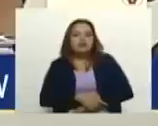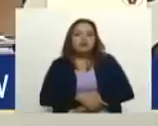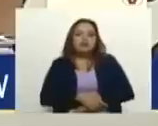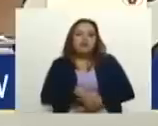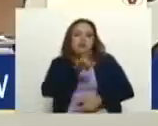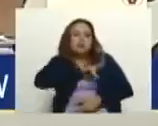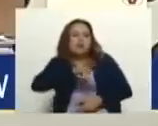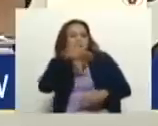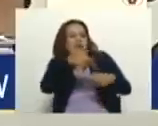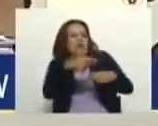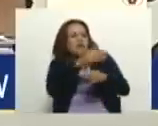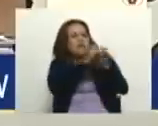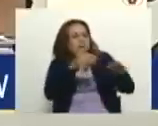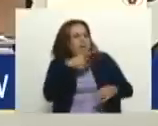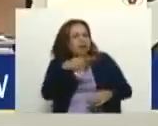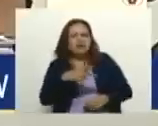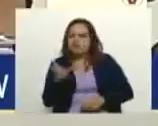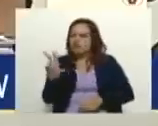como arma política. No vale.